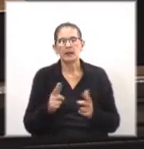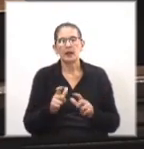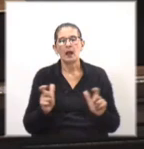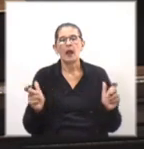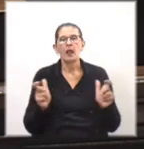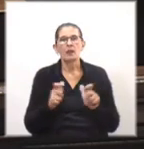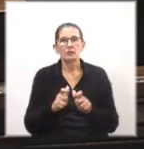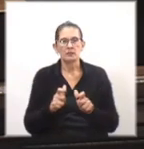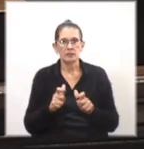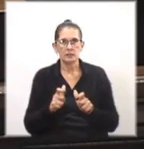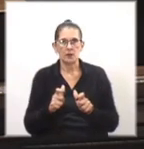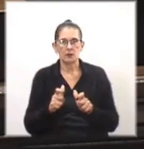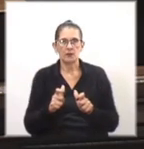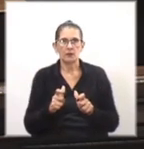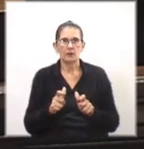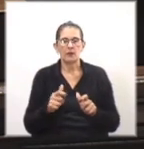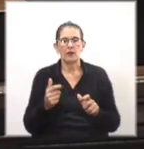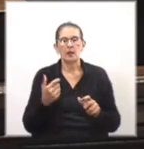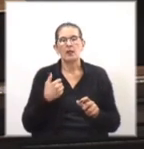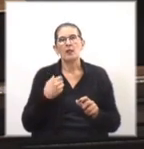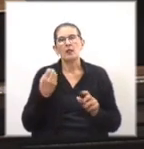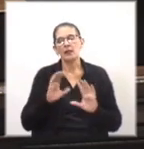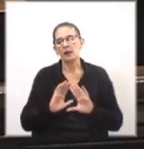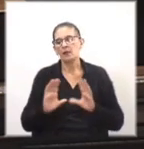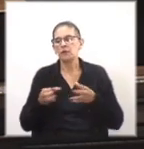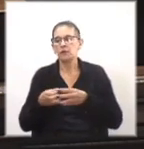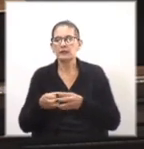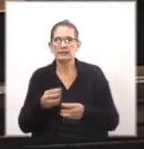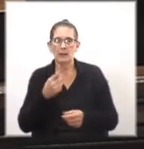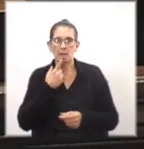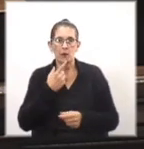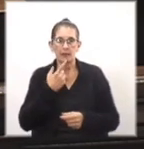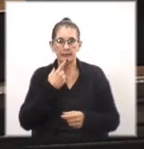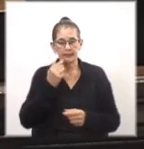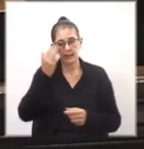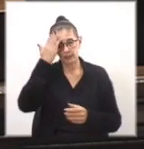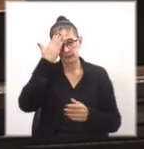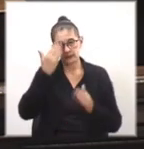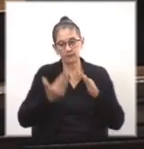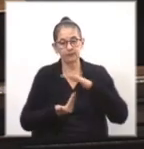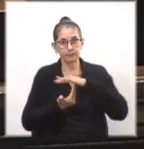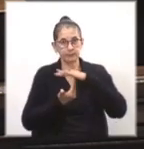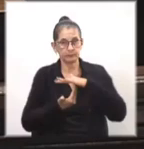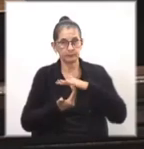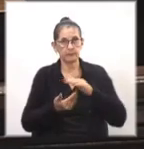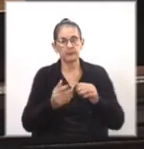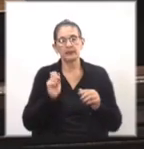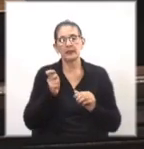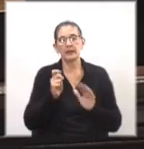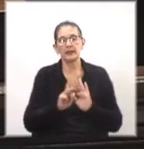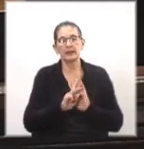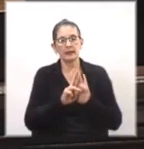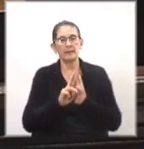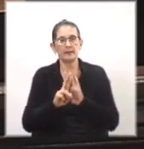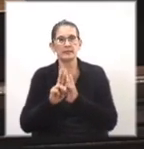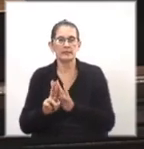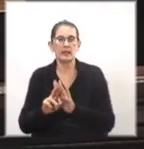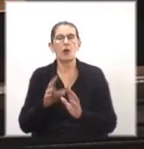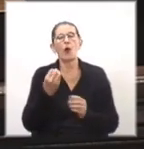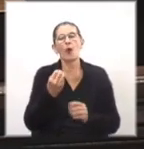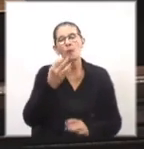comisión de nuestra fuerza política, encabezada por quienes nos representaron como